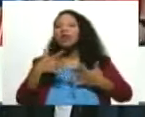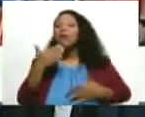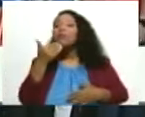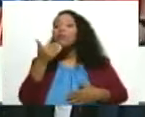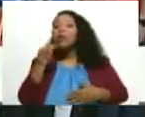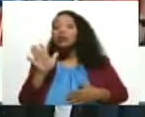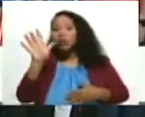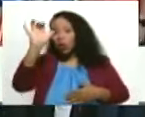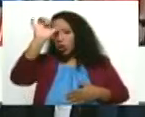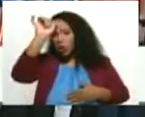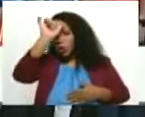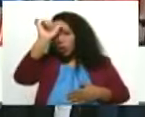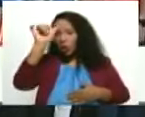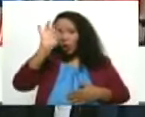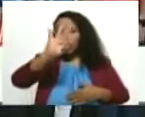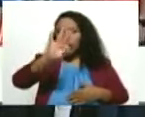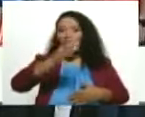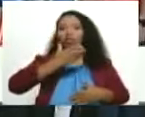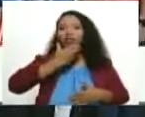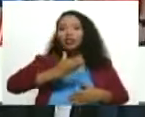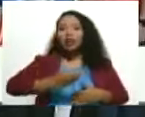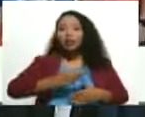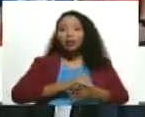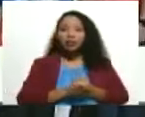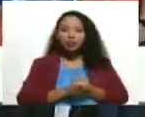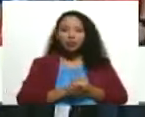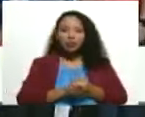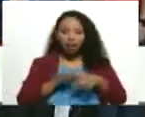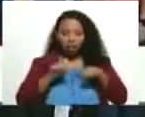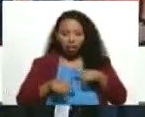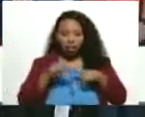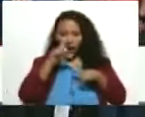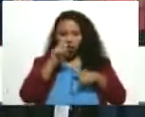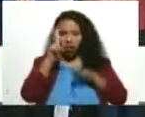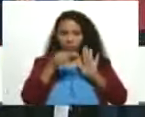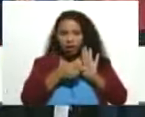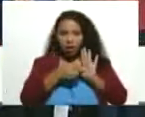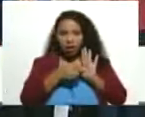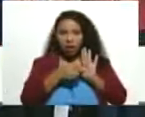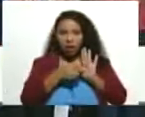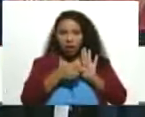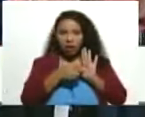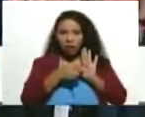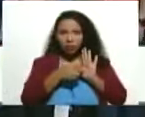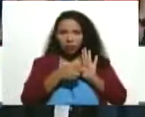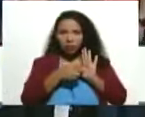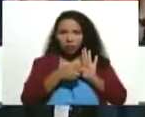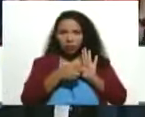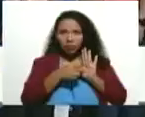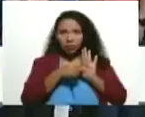próximo domingo 3 de diciembre de este año 2023.